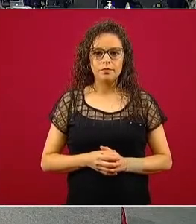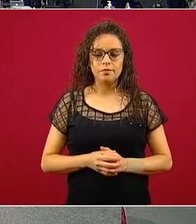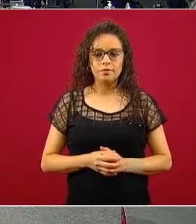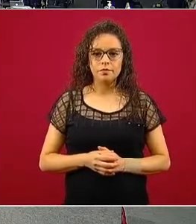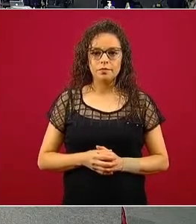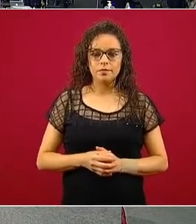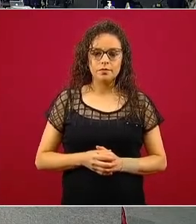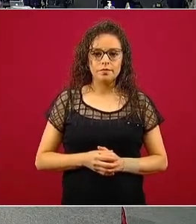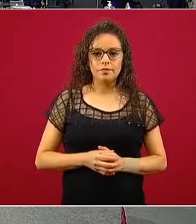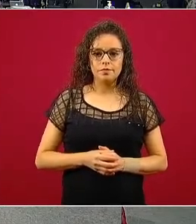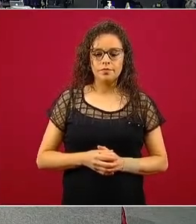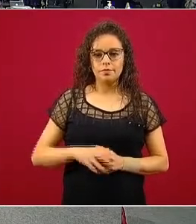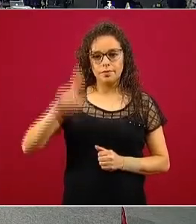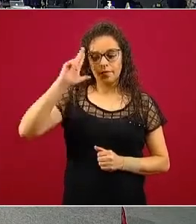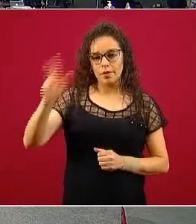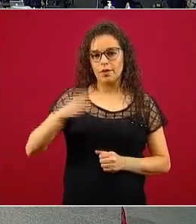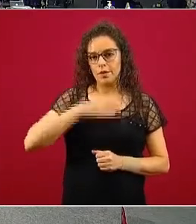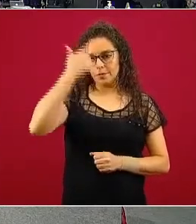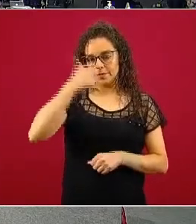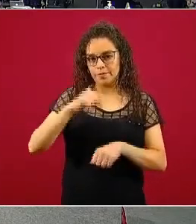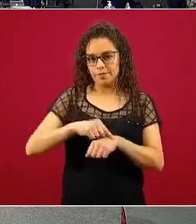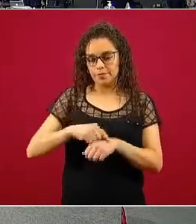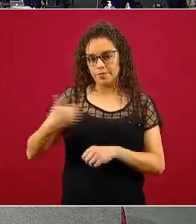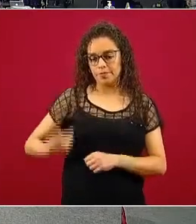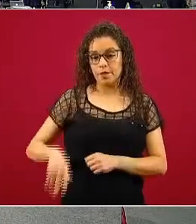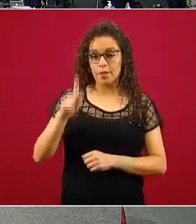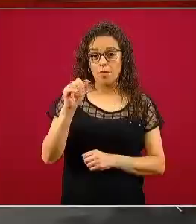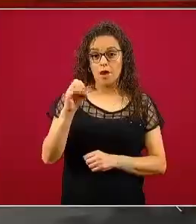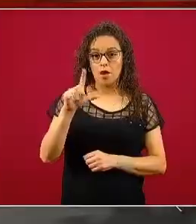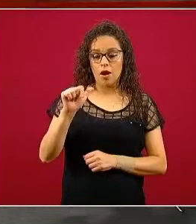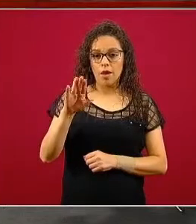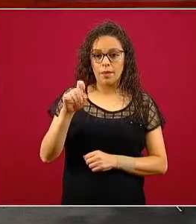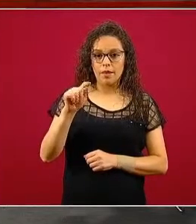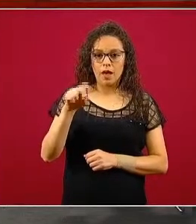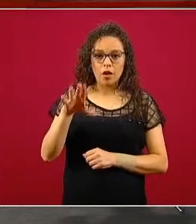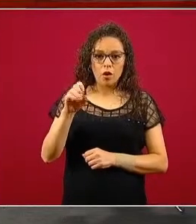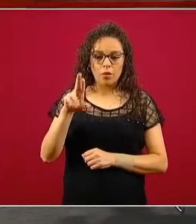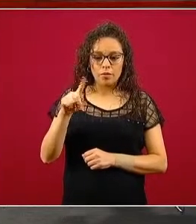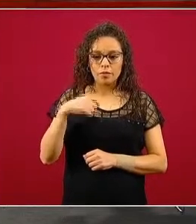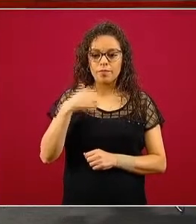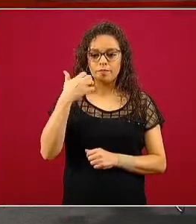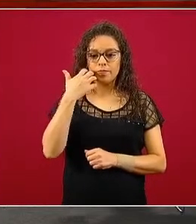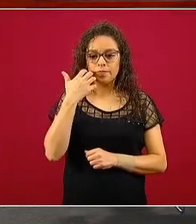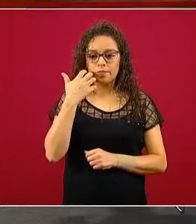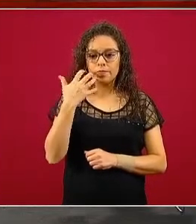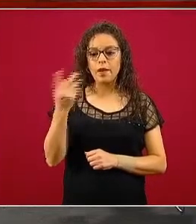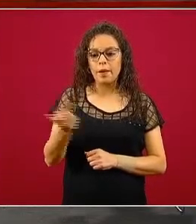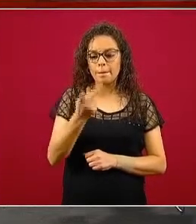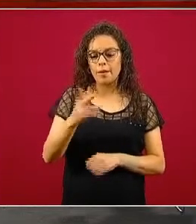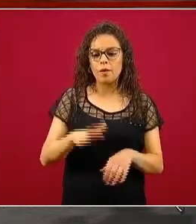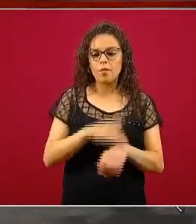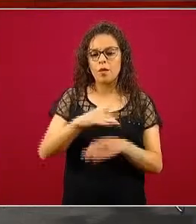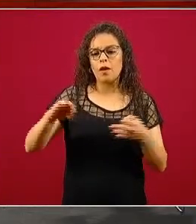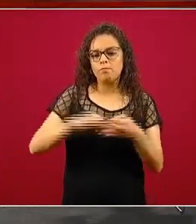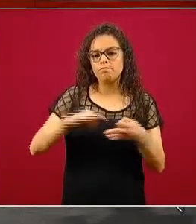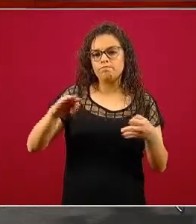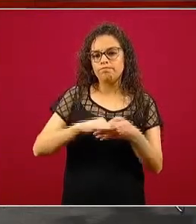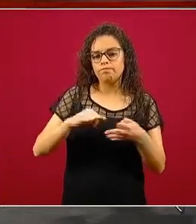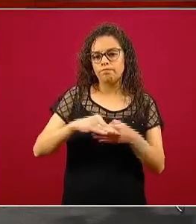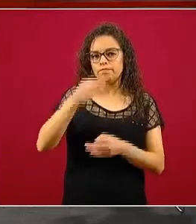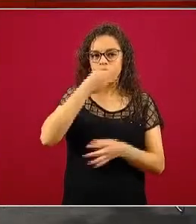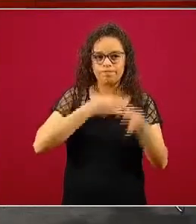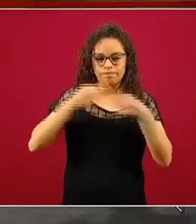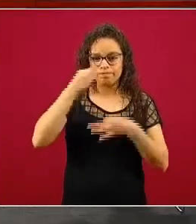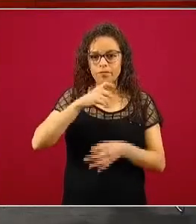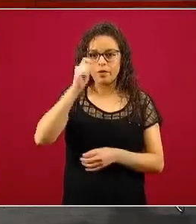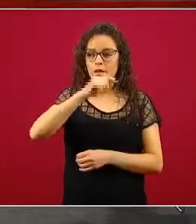Hola doctor, muy buenas noches. Paola Betancourt de Multimedios Televisión. Pues aquí constantemente se nos informa acerca de los vuelos que han llegado con